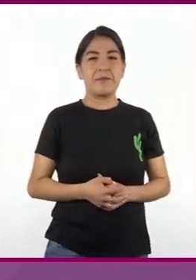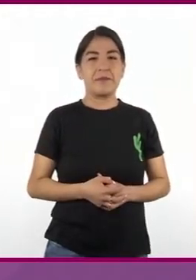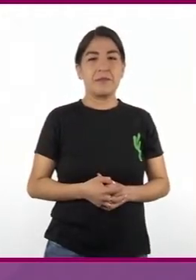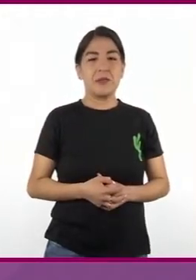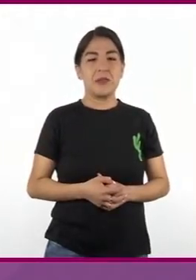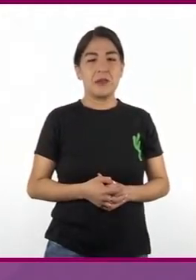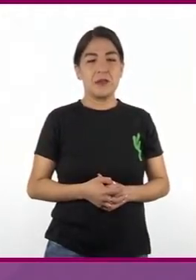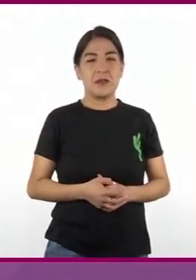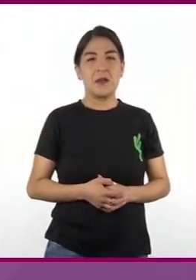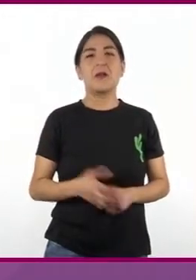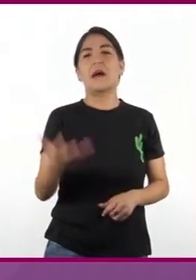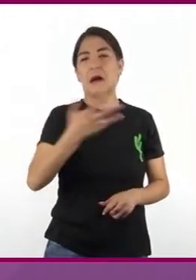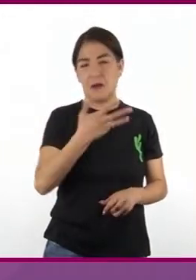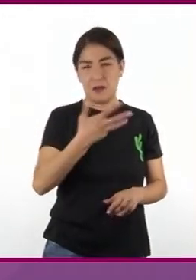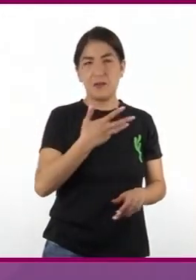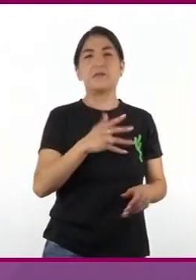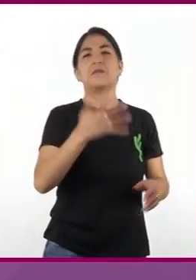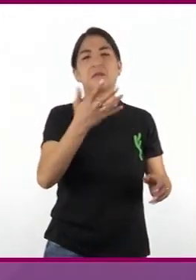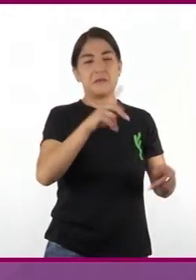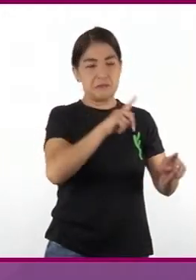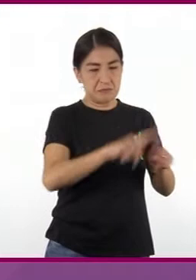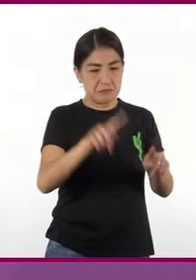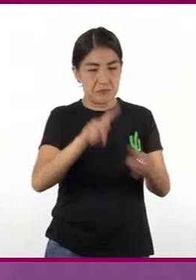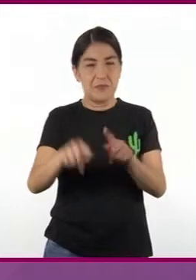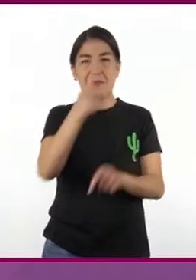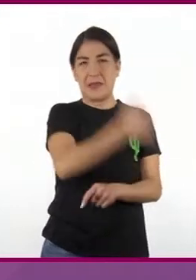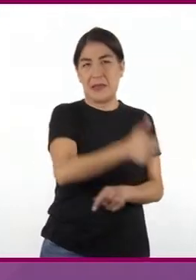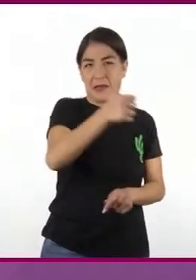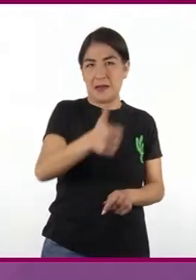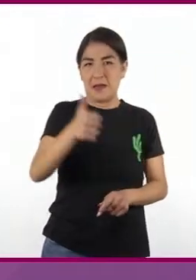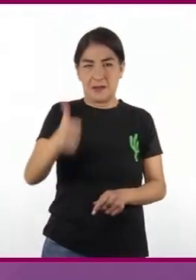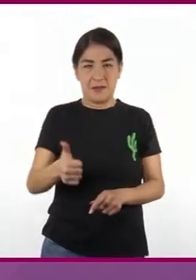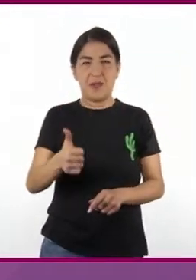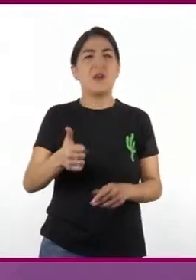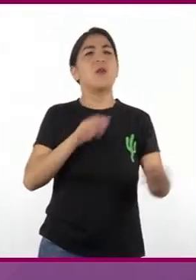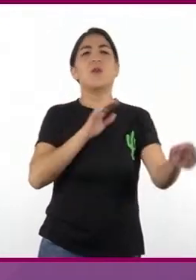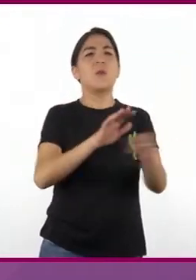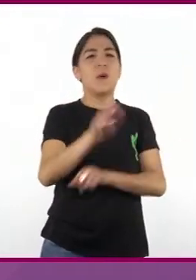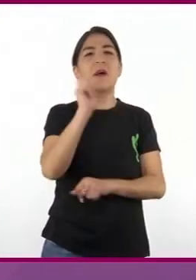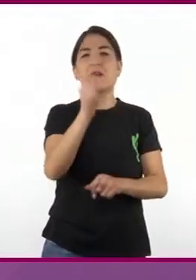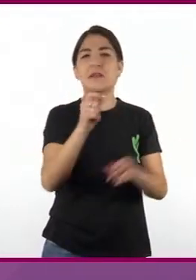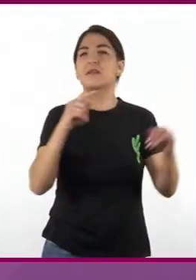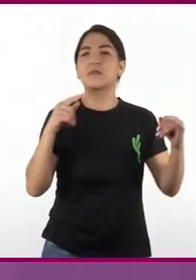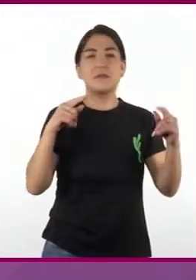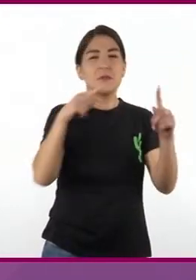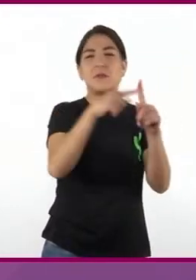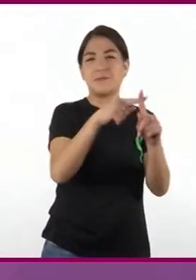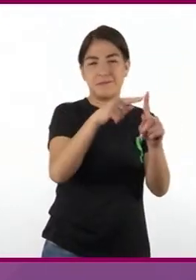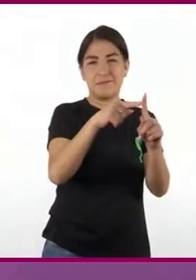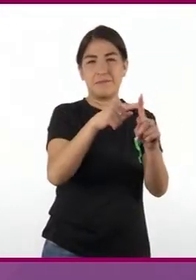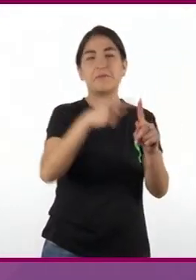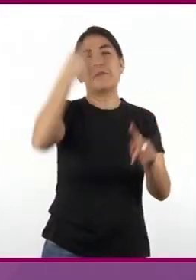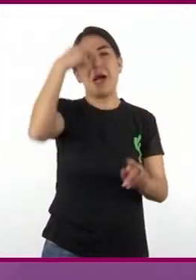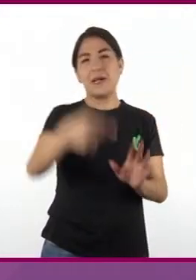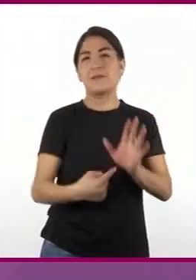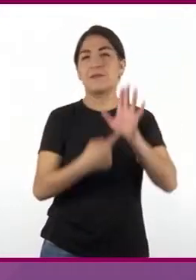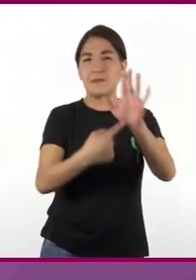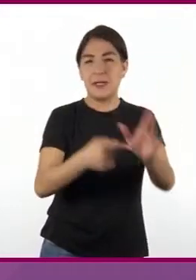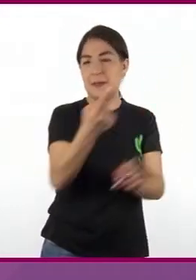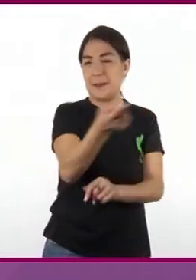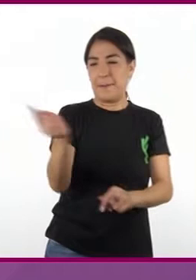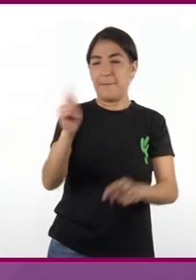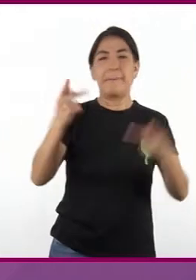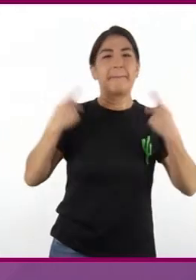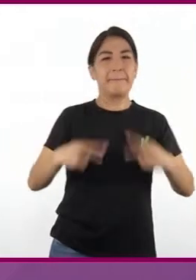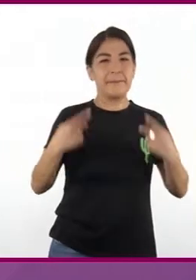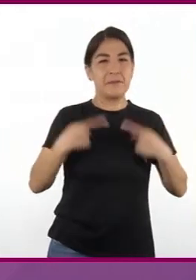Si bien existen ciertas diferencias entre cada uno de ellos, su finalidad es siempre la misma: presentarle al lector o